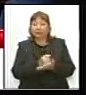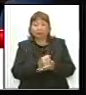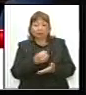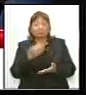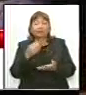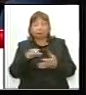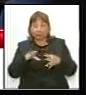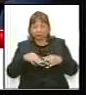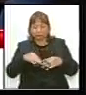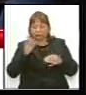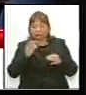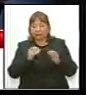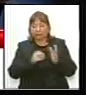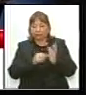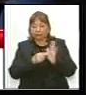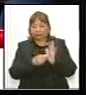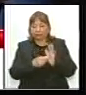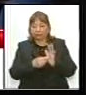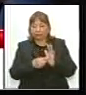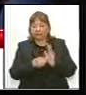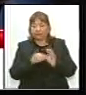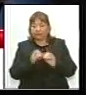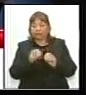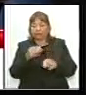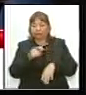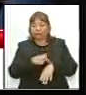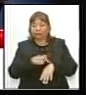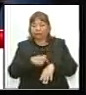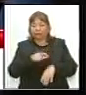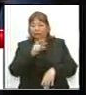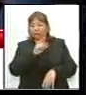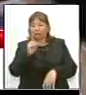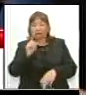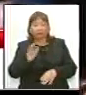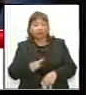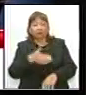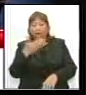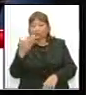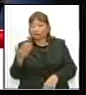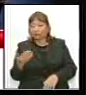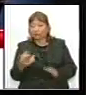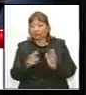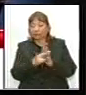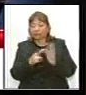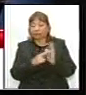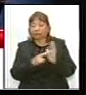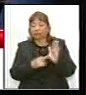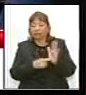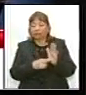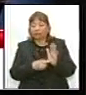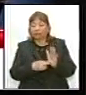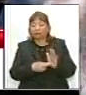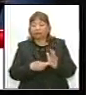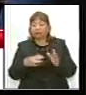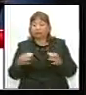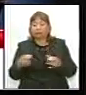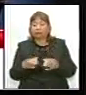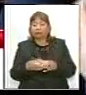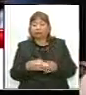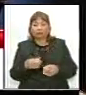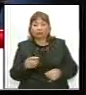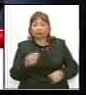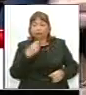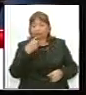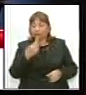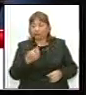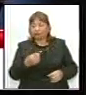sí ha sido muy claro en señalar, mientras no exista reglamentación, el Congreso